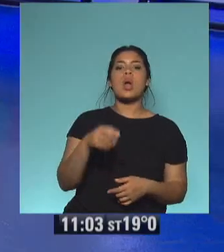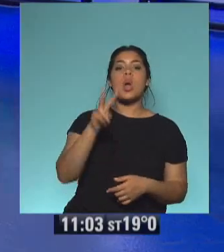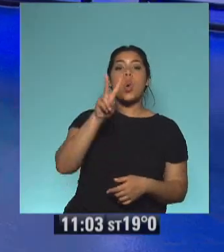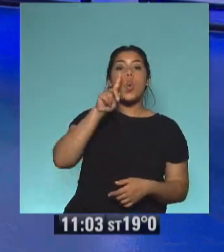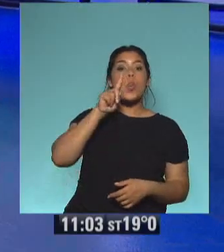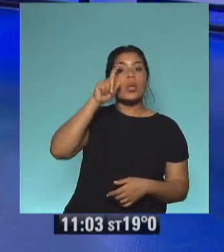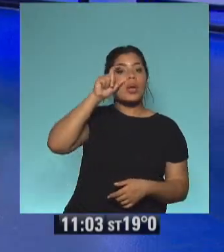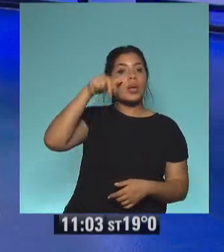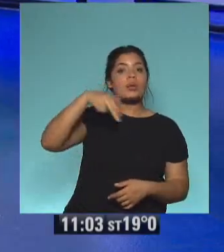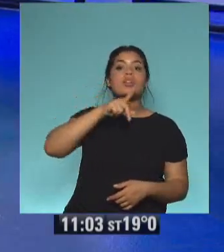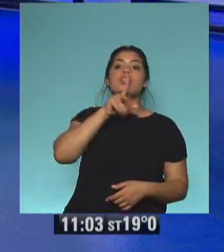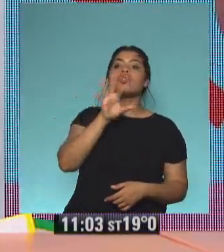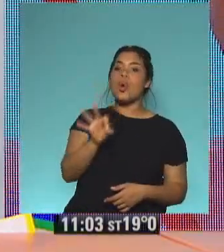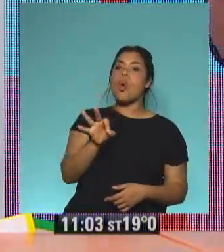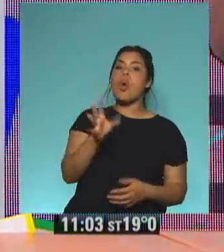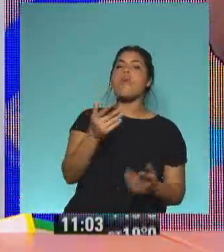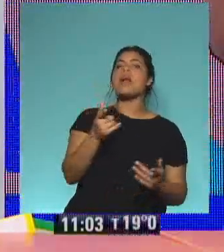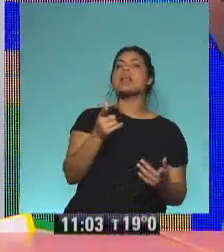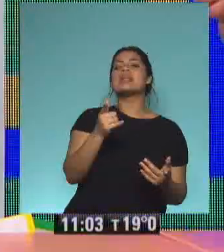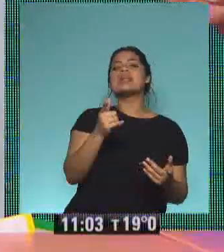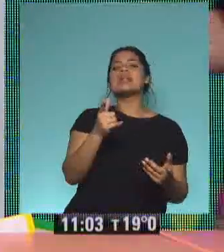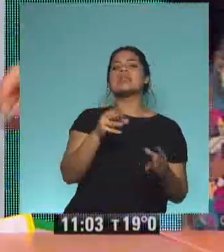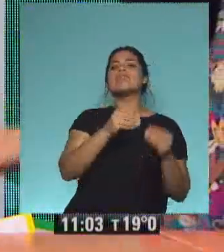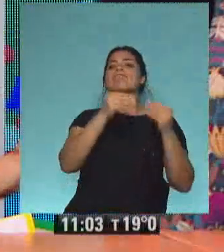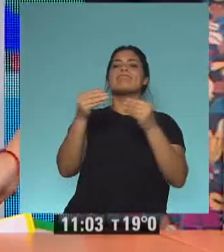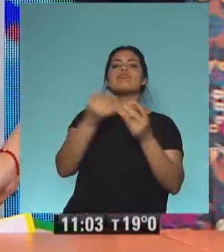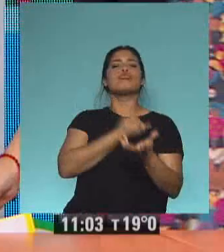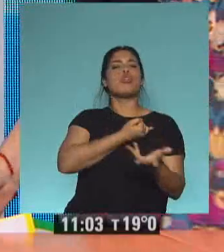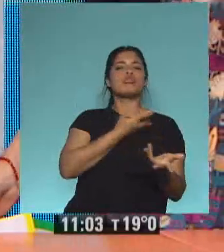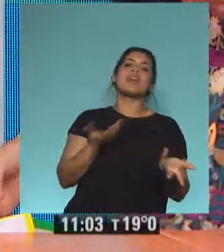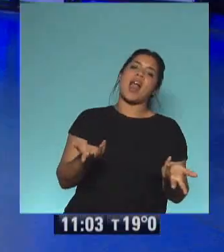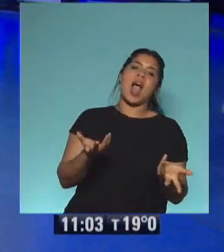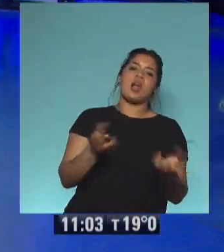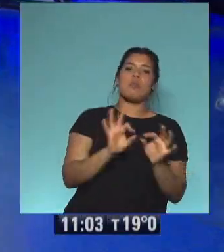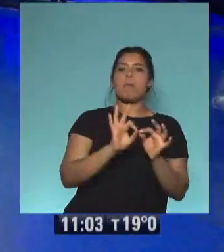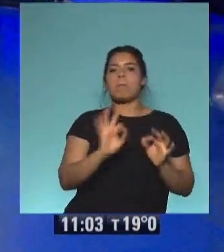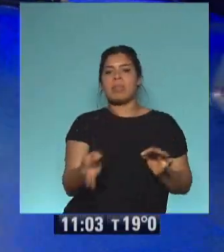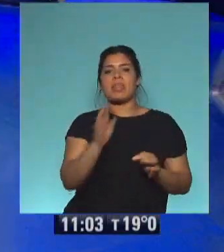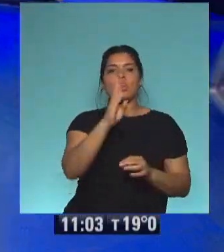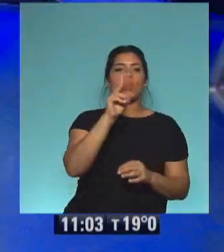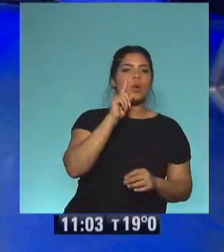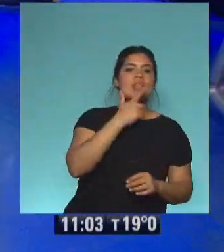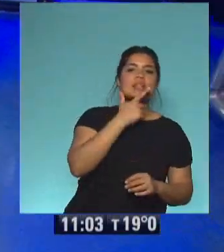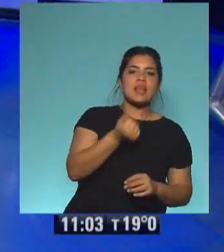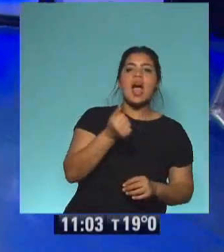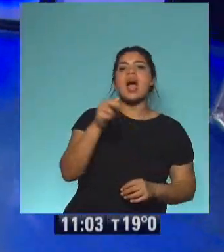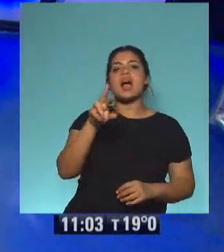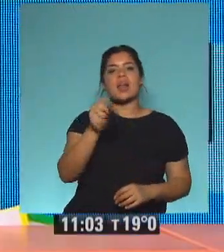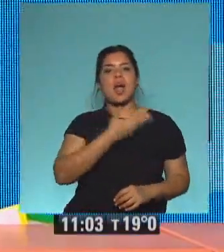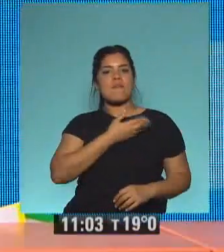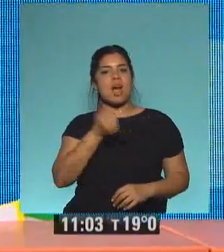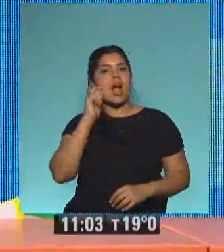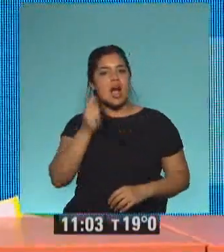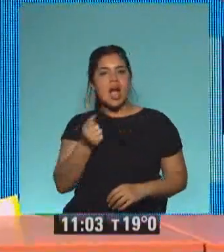Viento. Viento. ¿La ponemos cerca de cuál viento? Y de brisa y ráfaga. Bien, de brisa y ráfaga. Lluvia. Porque hablamos de la intensidad